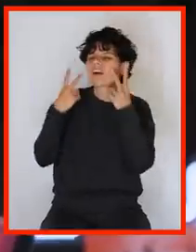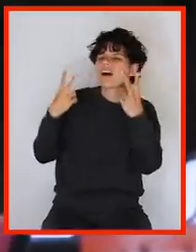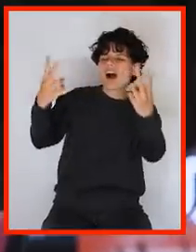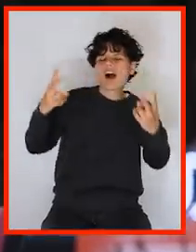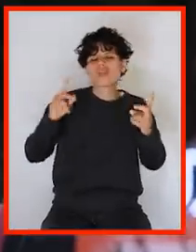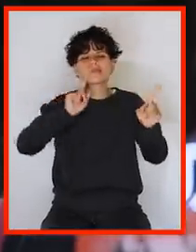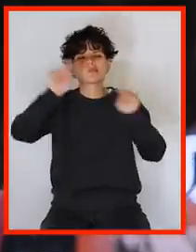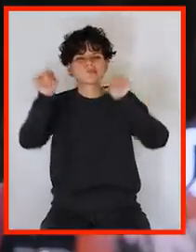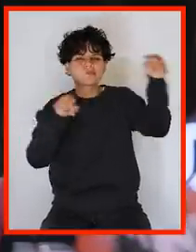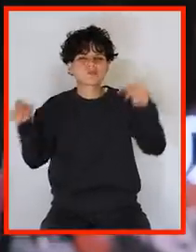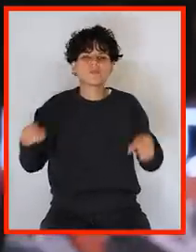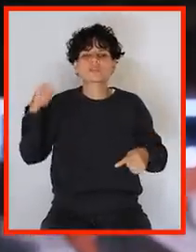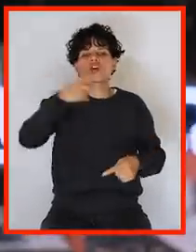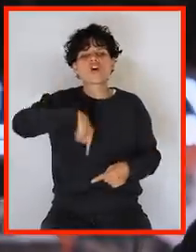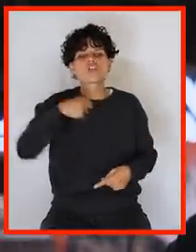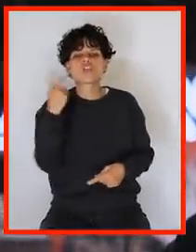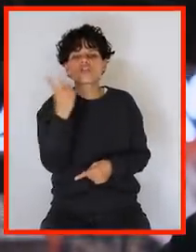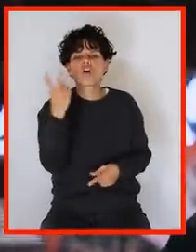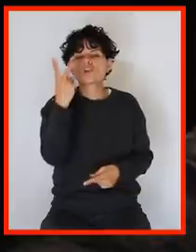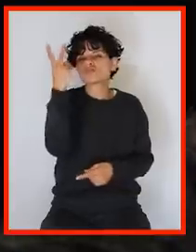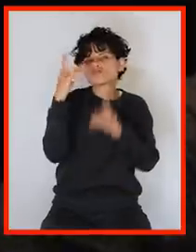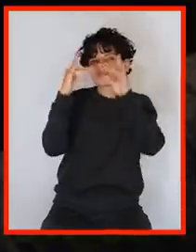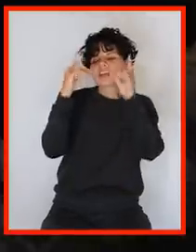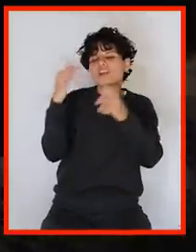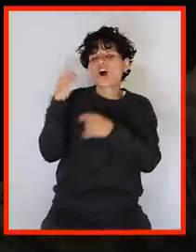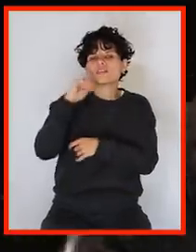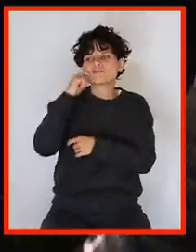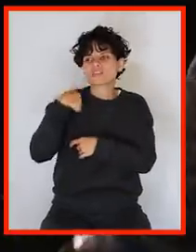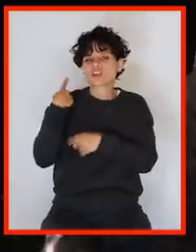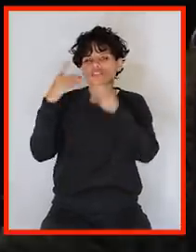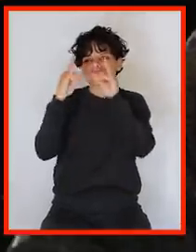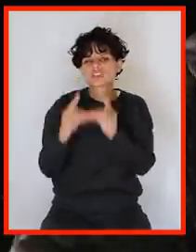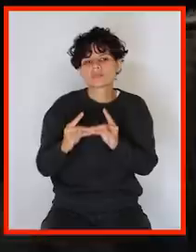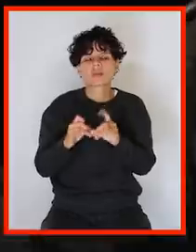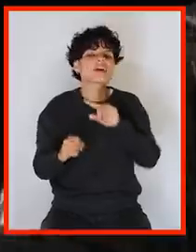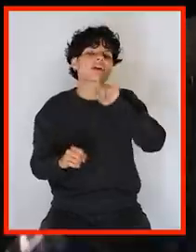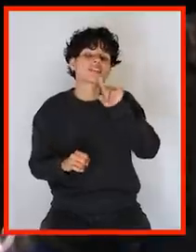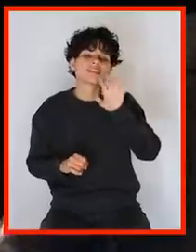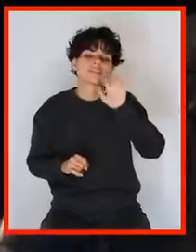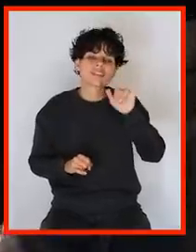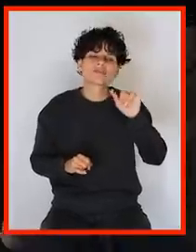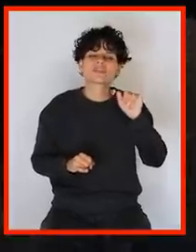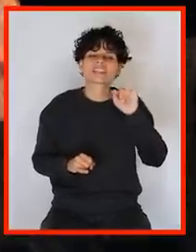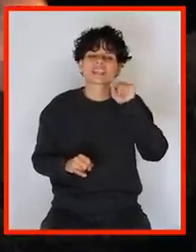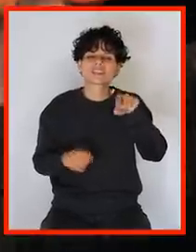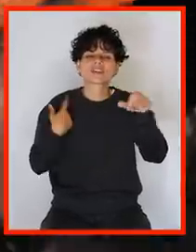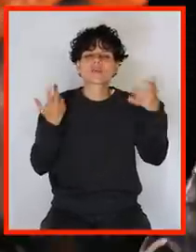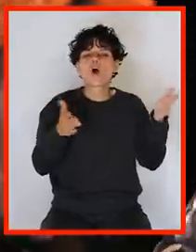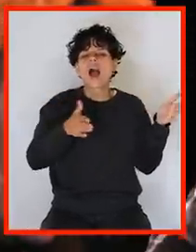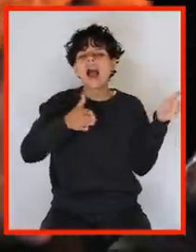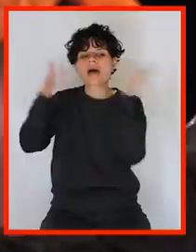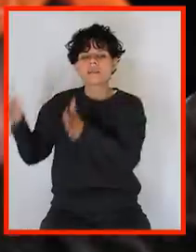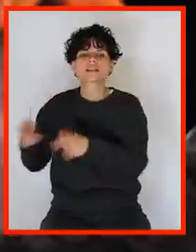por el mundo, hemos recorrido, nos dicen los sepultureros. En esa weá yo como... No voy aparte, porque vos sois